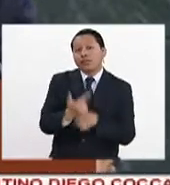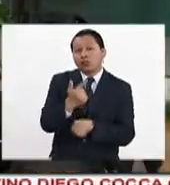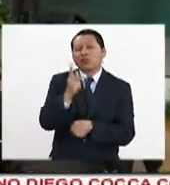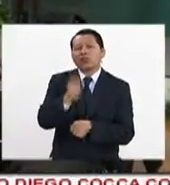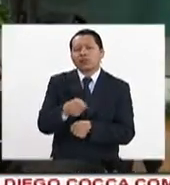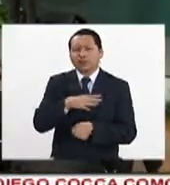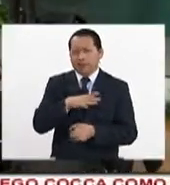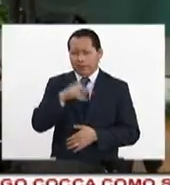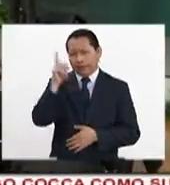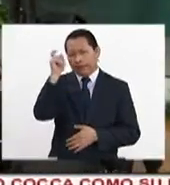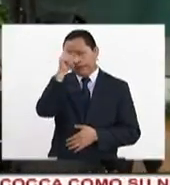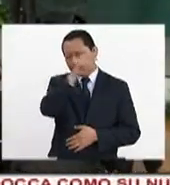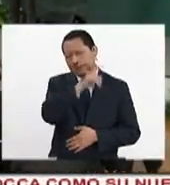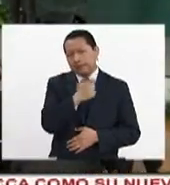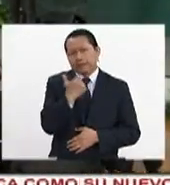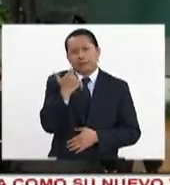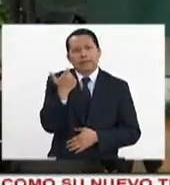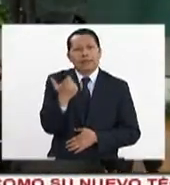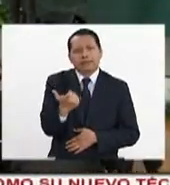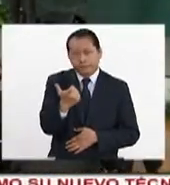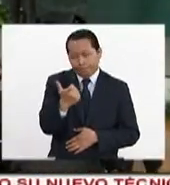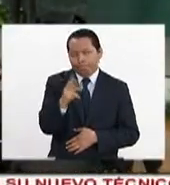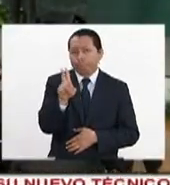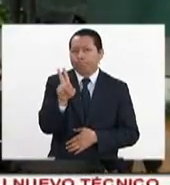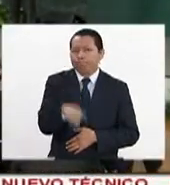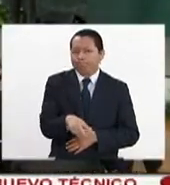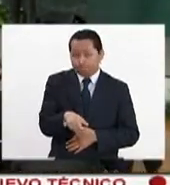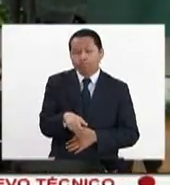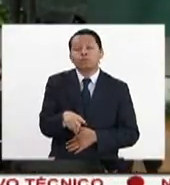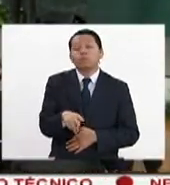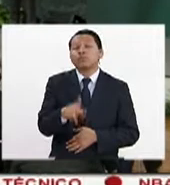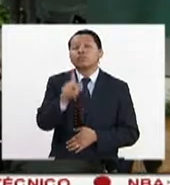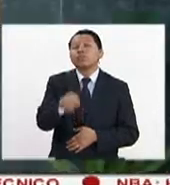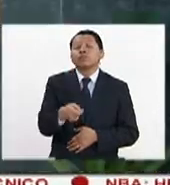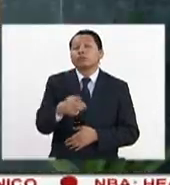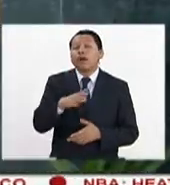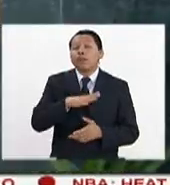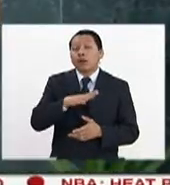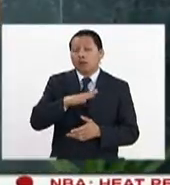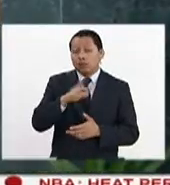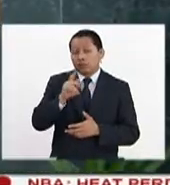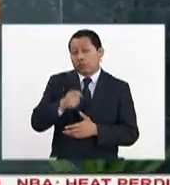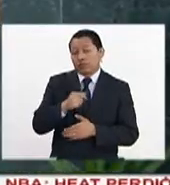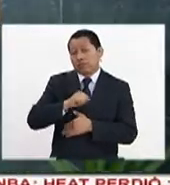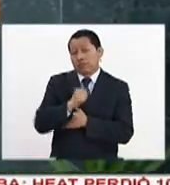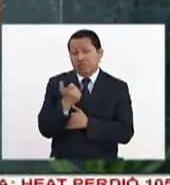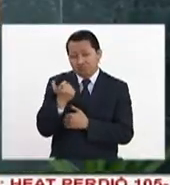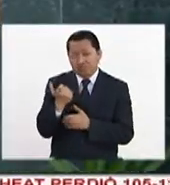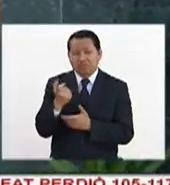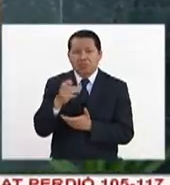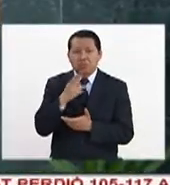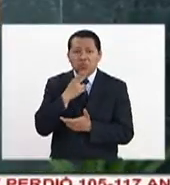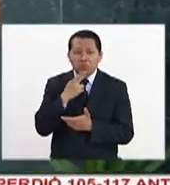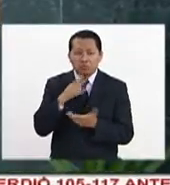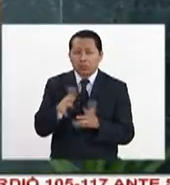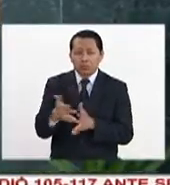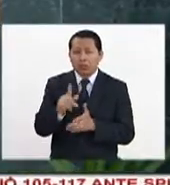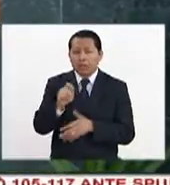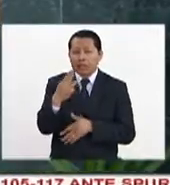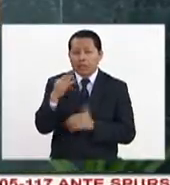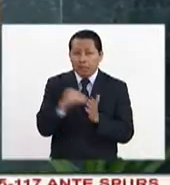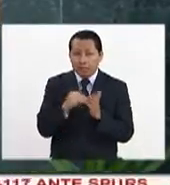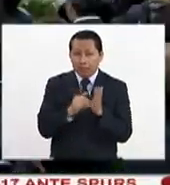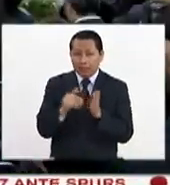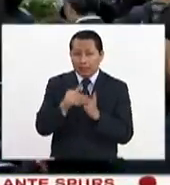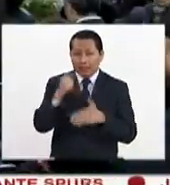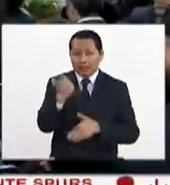una situación financiera pues muy deteriorada. Estábamos utilizando reservas financieras por alrededor de 23 mil